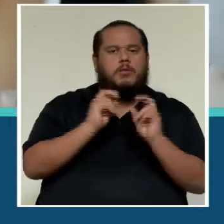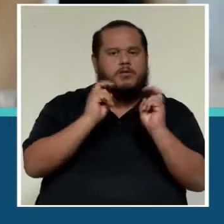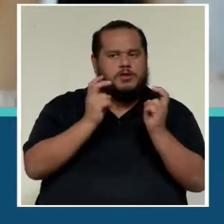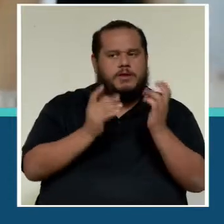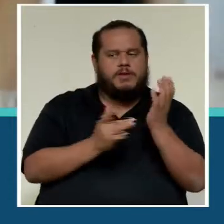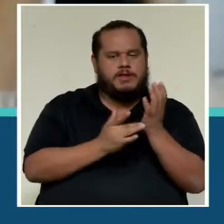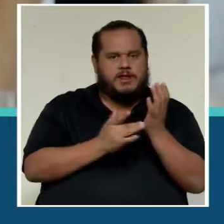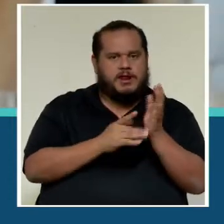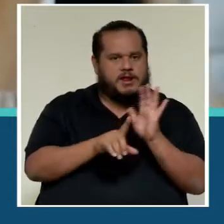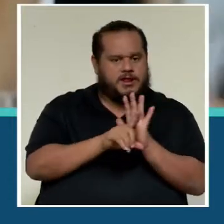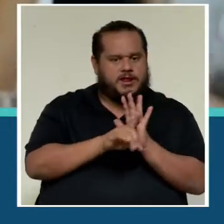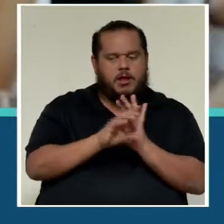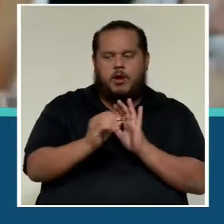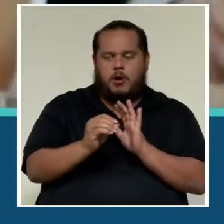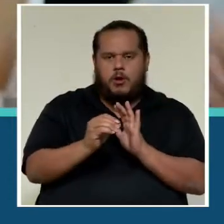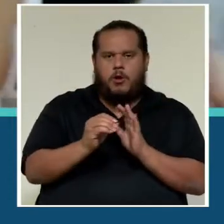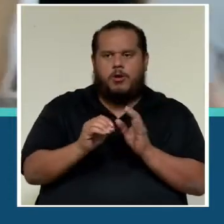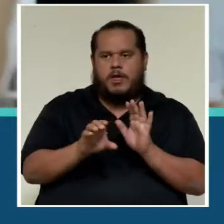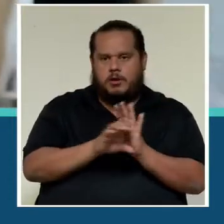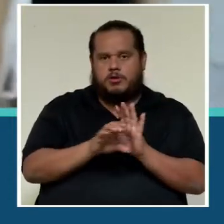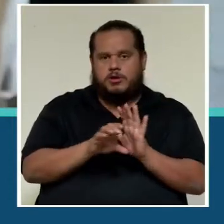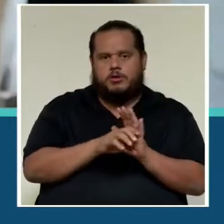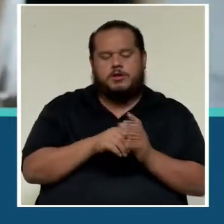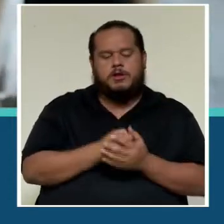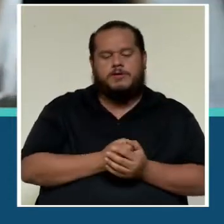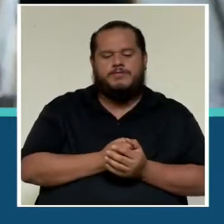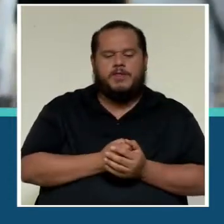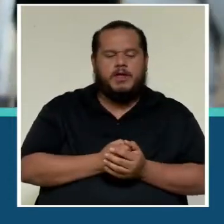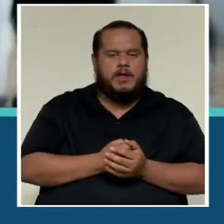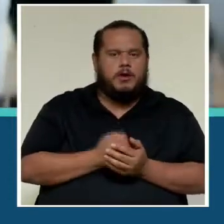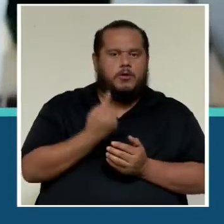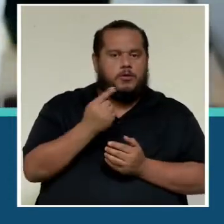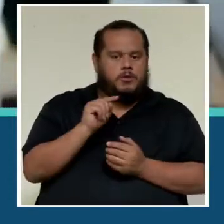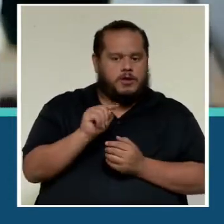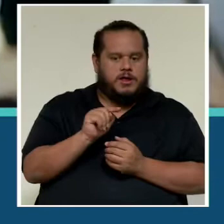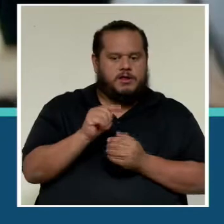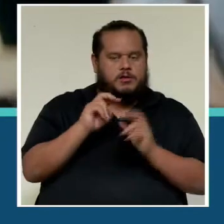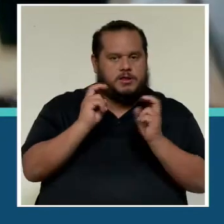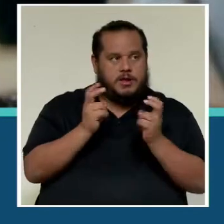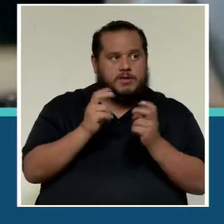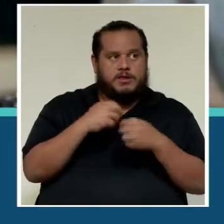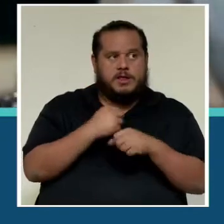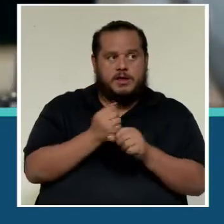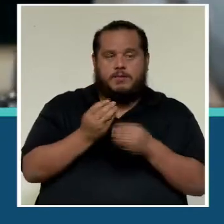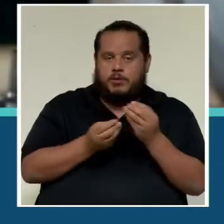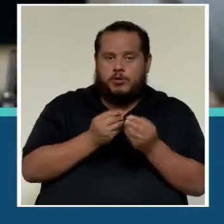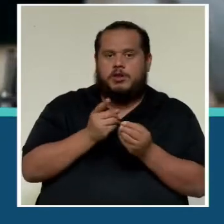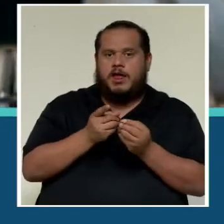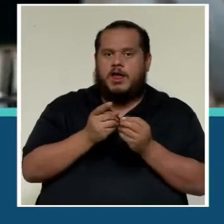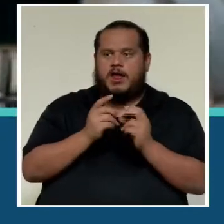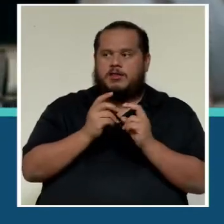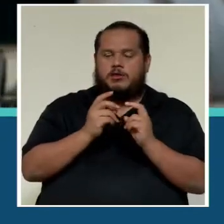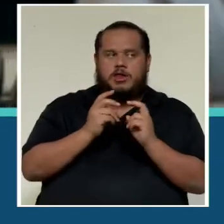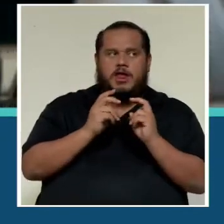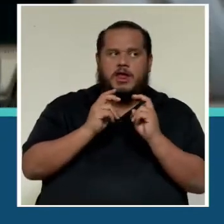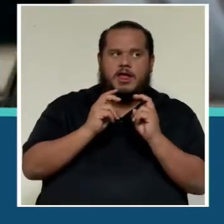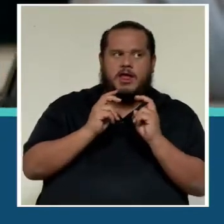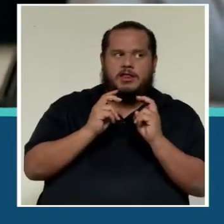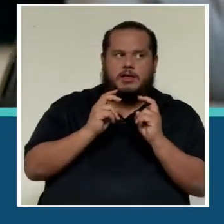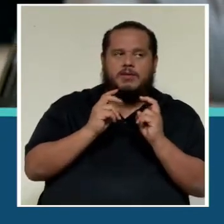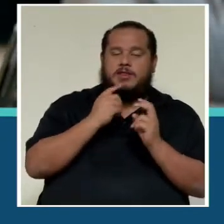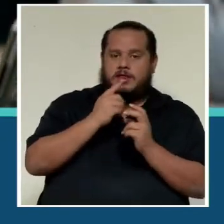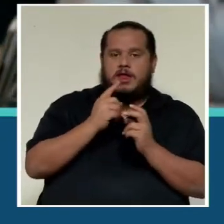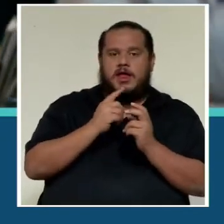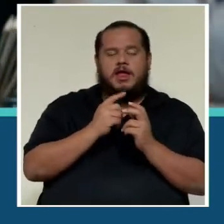técnica legislativa o de constitucionalidad. En uno de estos temas que en efecto genera estas dudas de constitucionalidad, según la